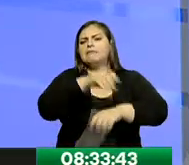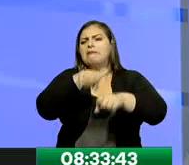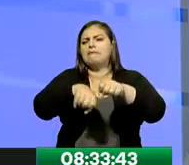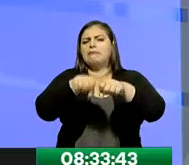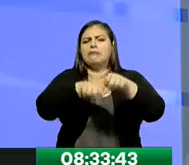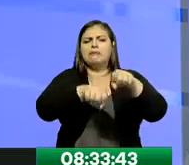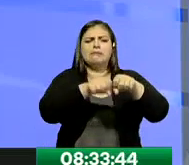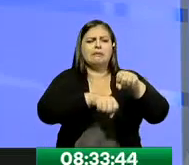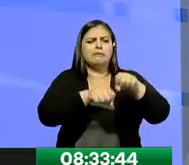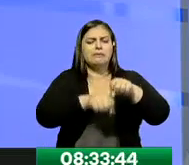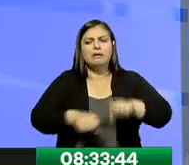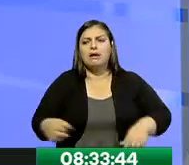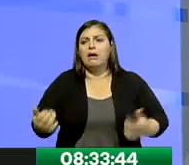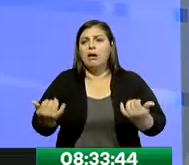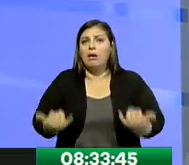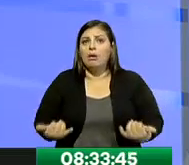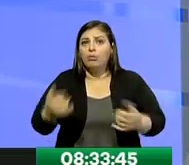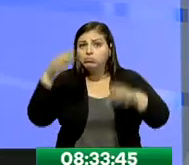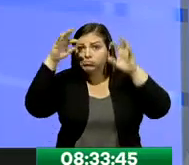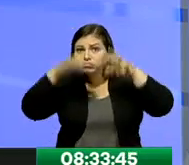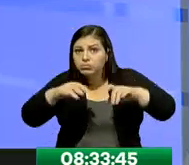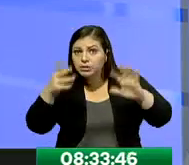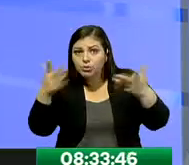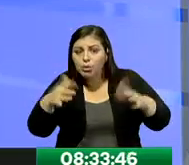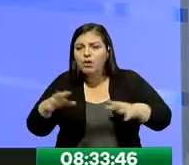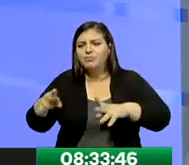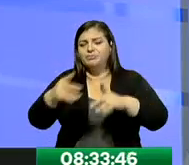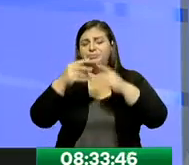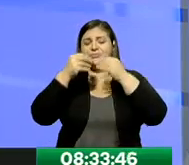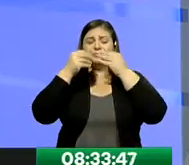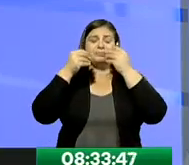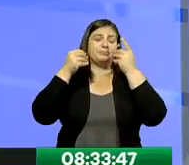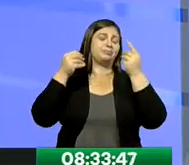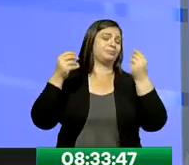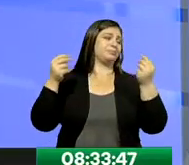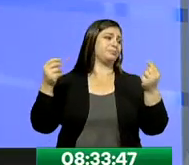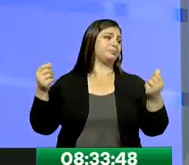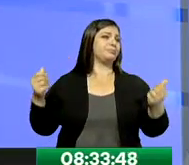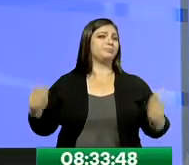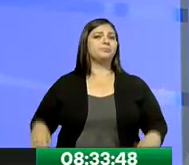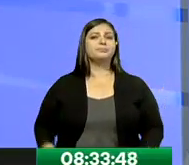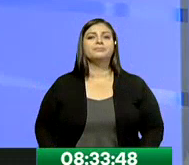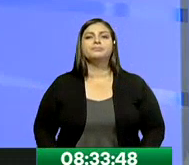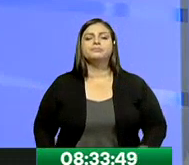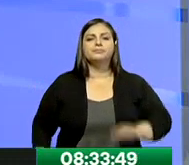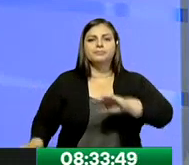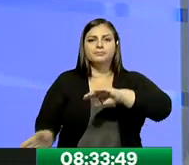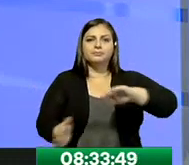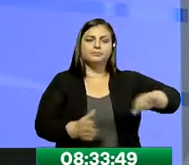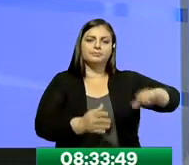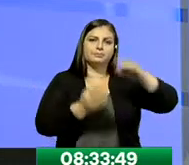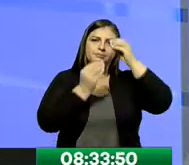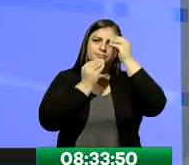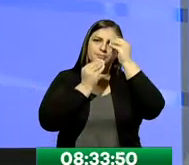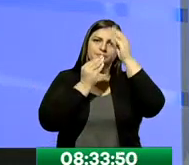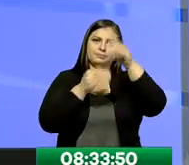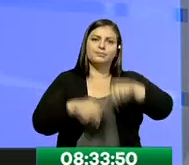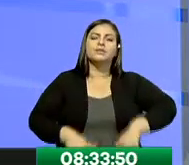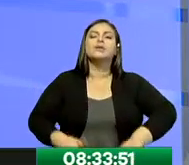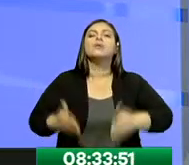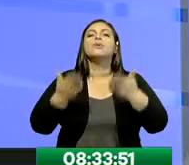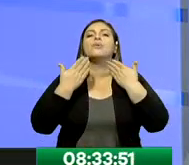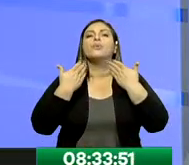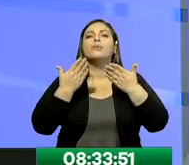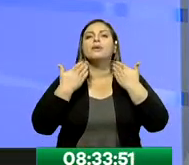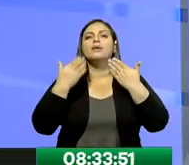que esperemos la respuesta lo más pronto posible. Ahora vamos con más noticias. Un delincuente ingresó a robar a un cangrejal